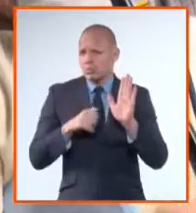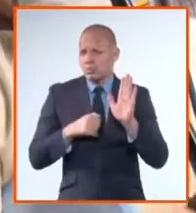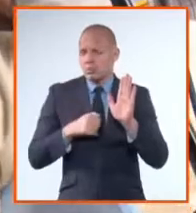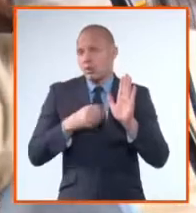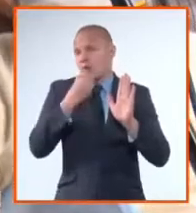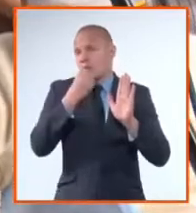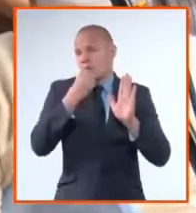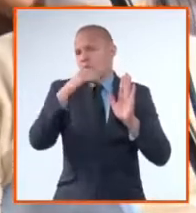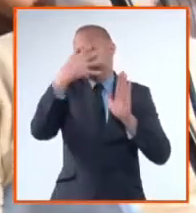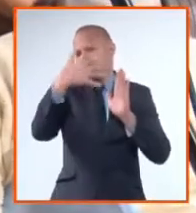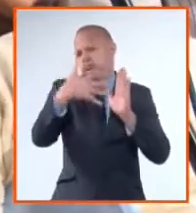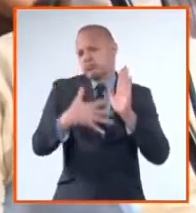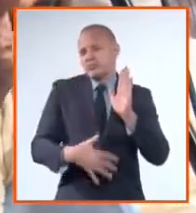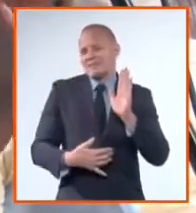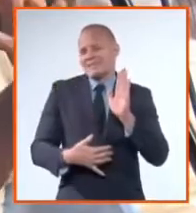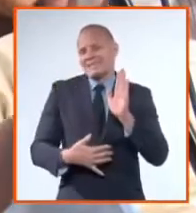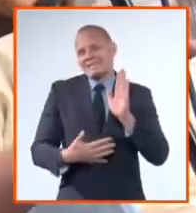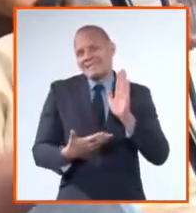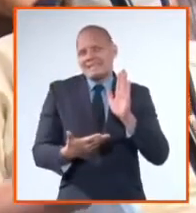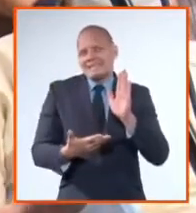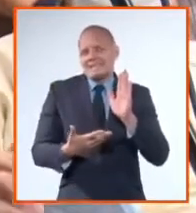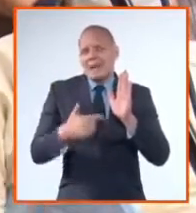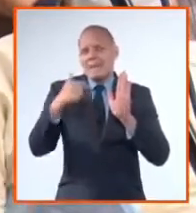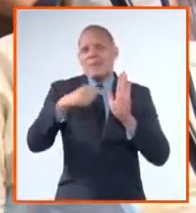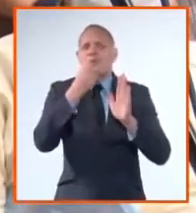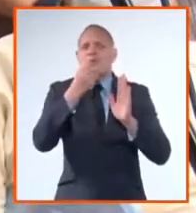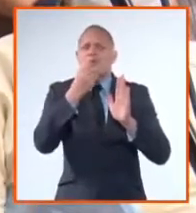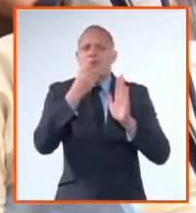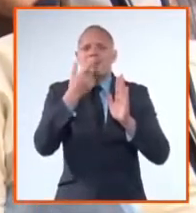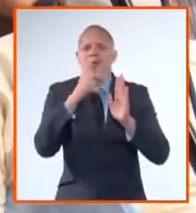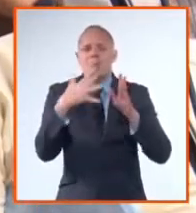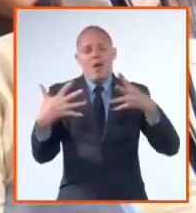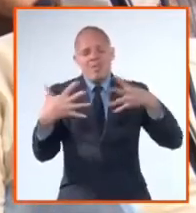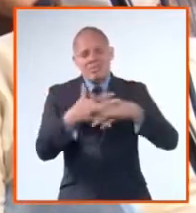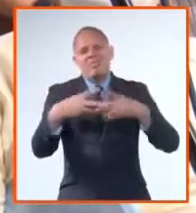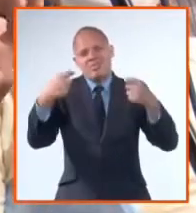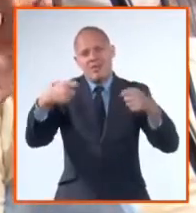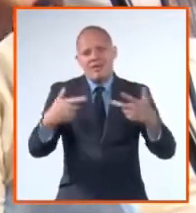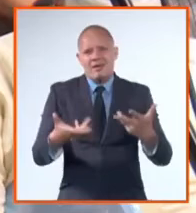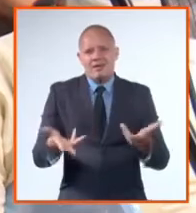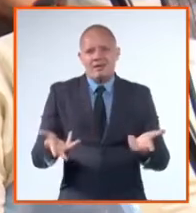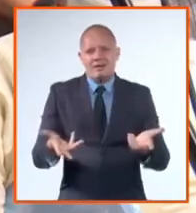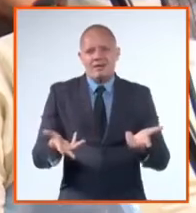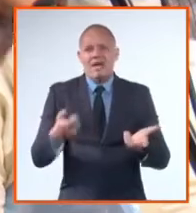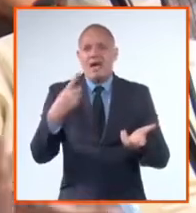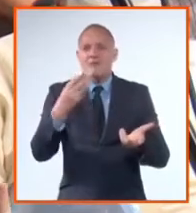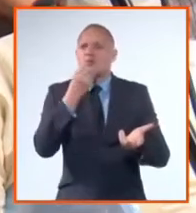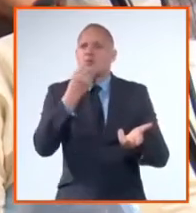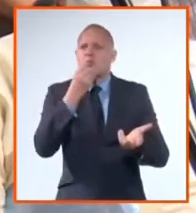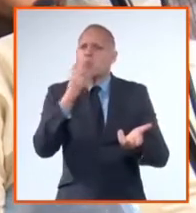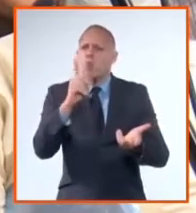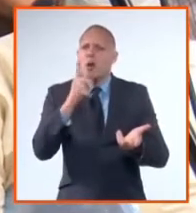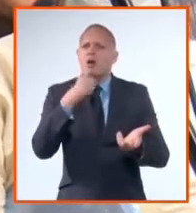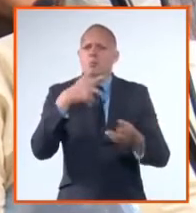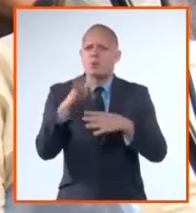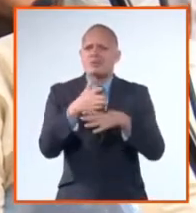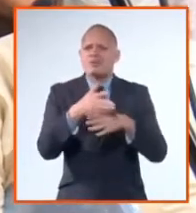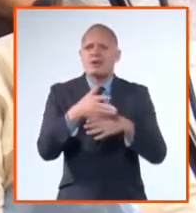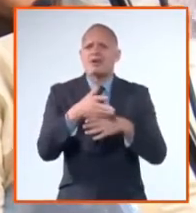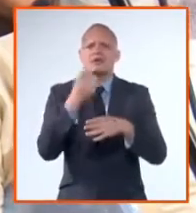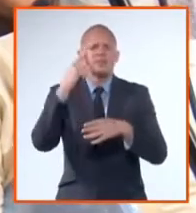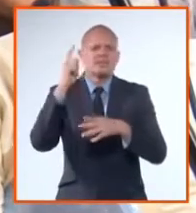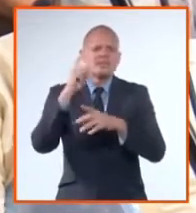las leyes no se hacen con una perspectiva integradora, que mire todas las especialidades de todos los